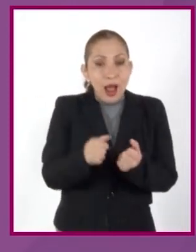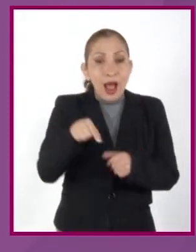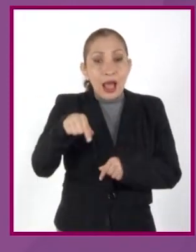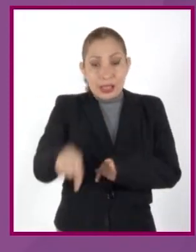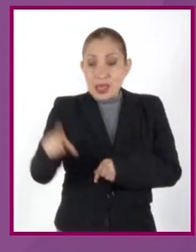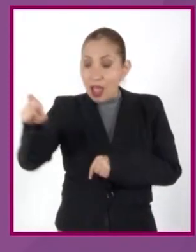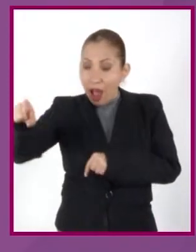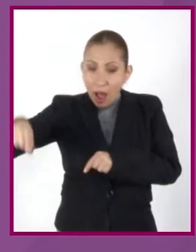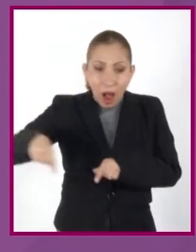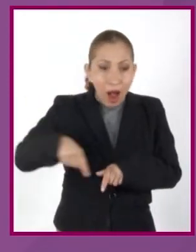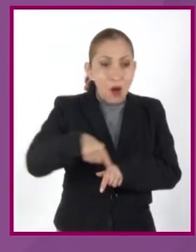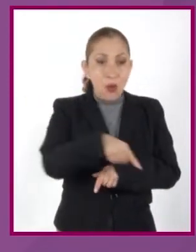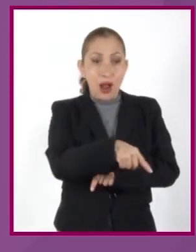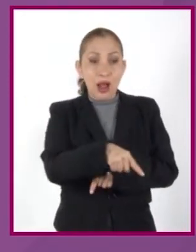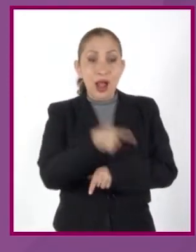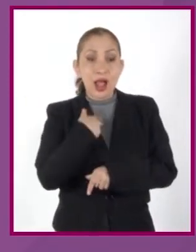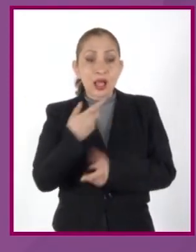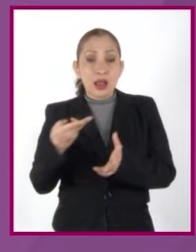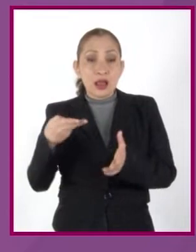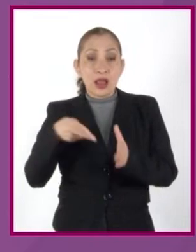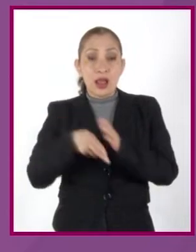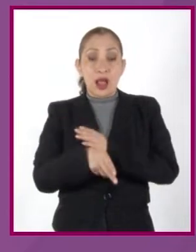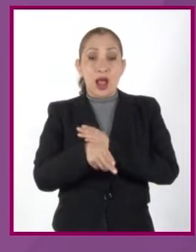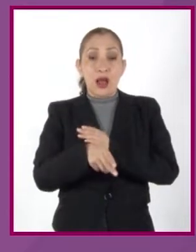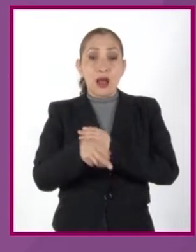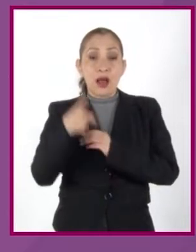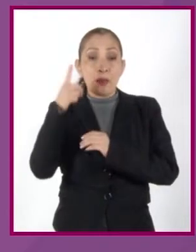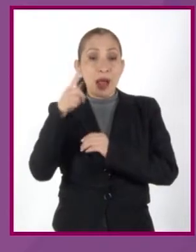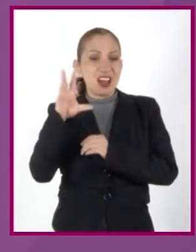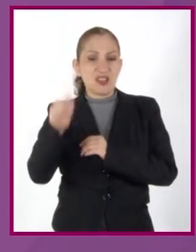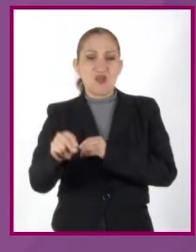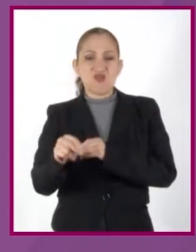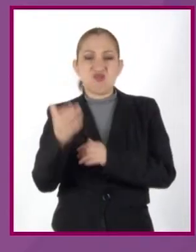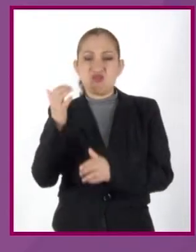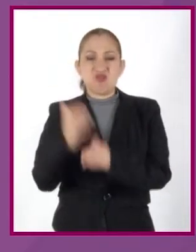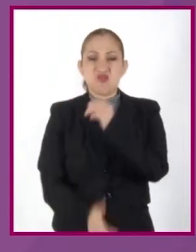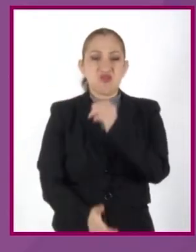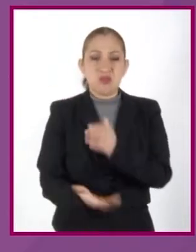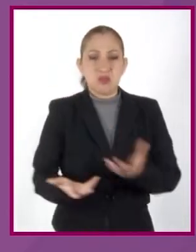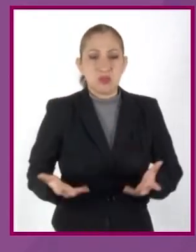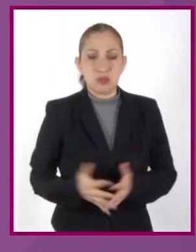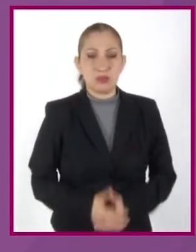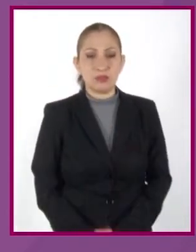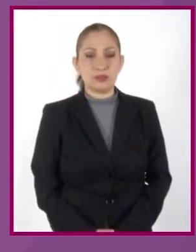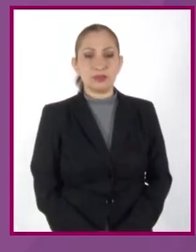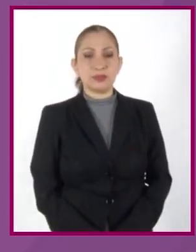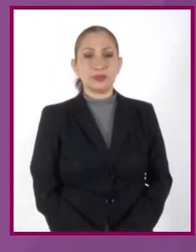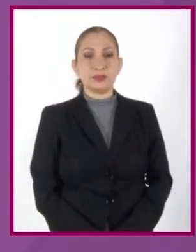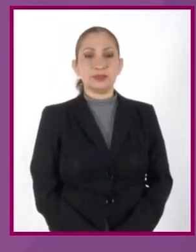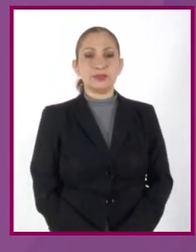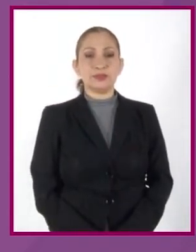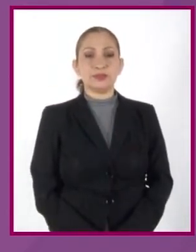Y manan Juanicum, Shupar. Y Itzun. No kama Kuripin.